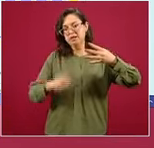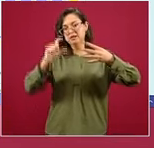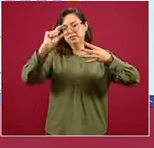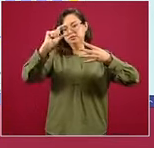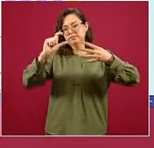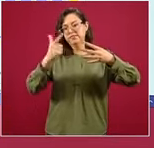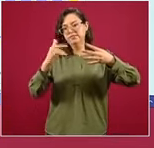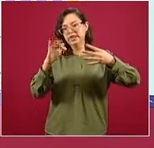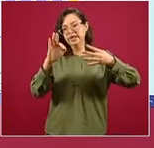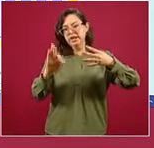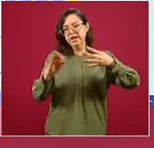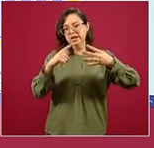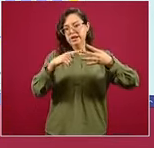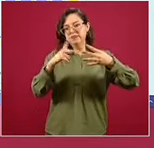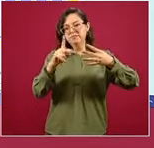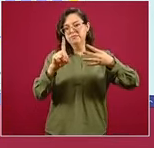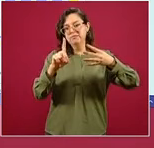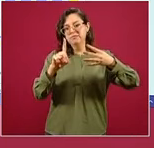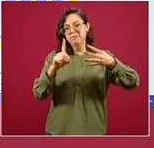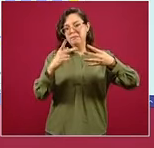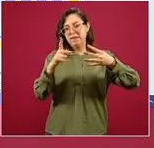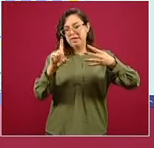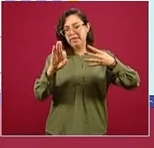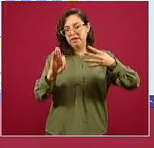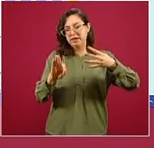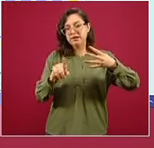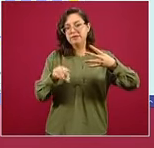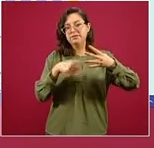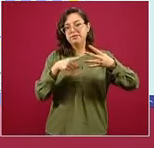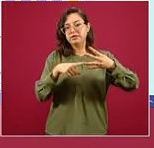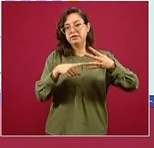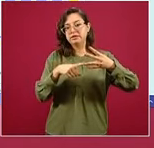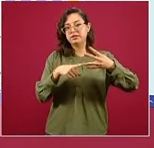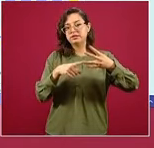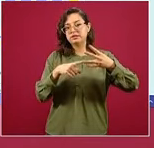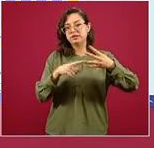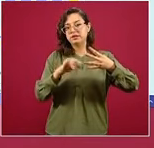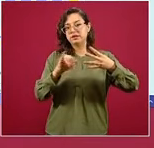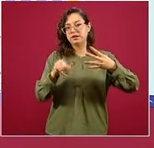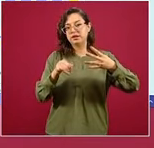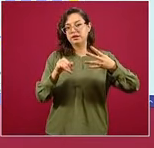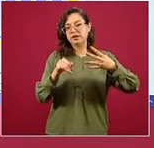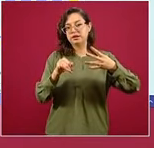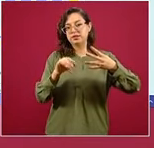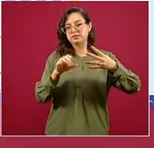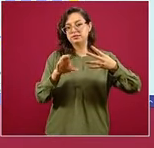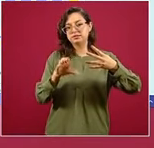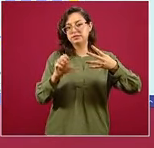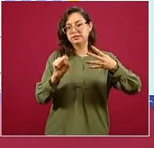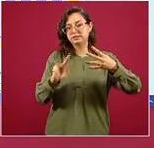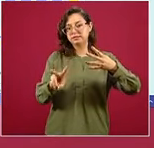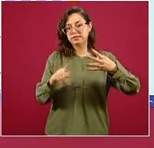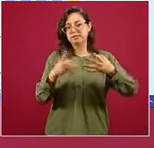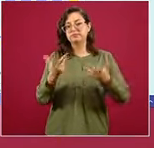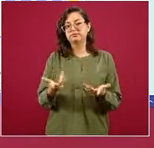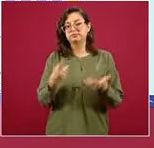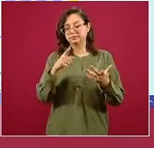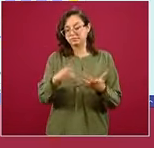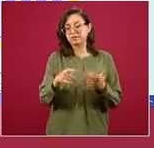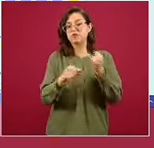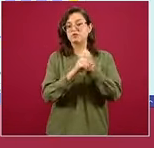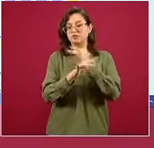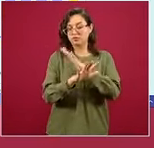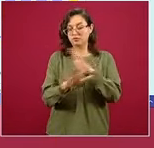GIF, PDF, SVG, etcétera. Puede generar la base de datos de